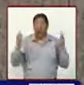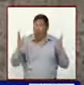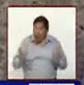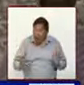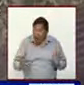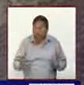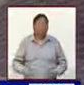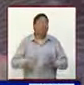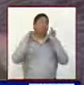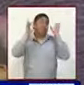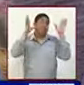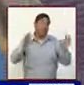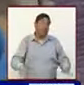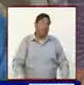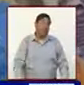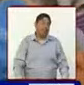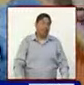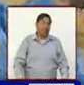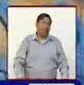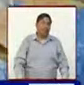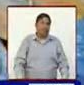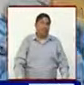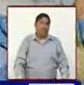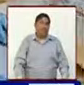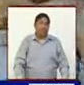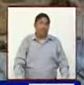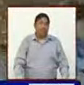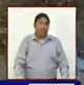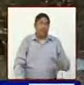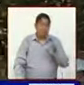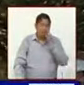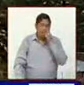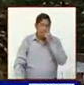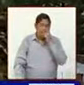materiales son de consideración.